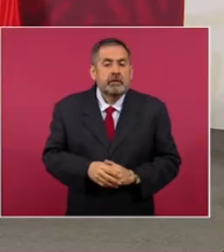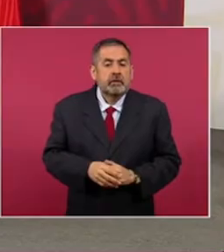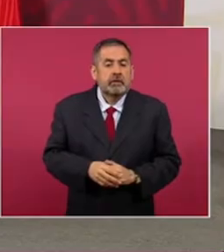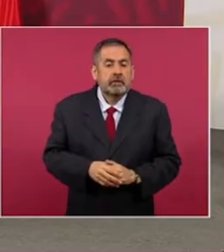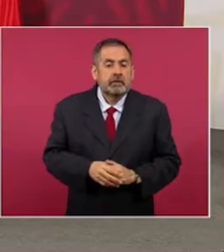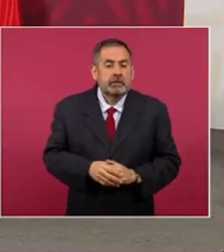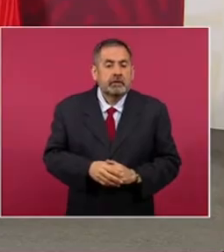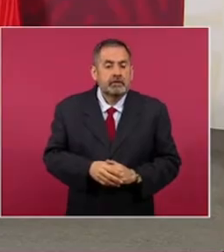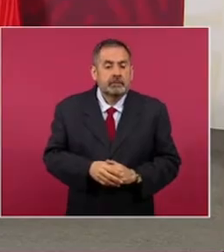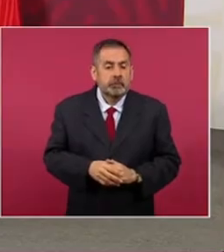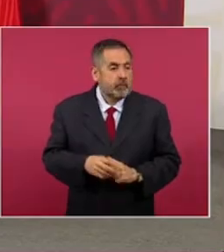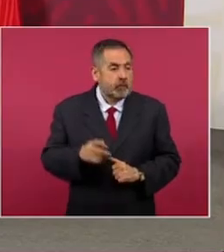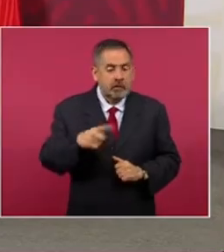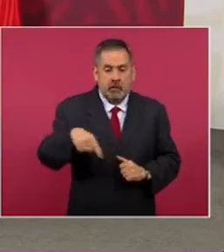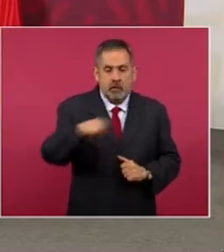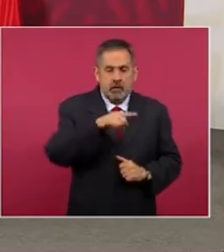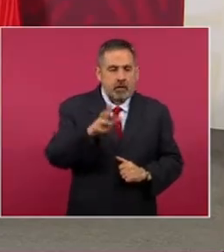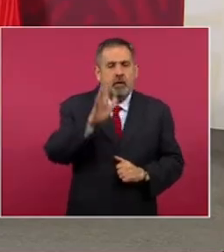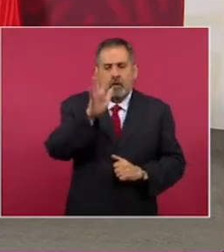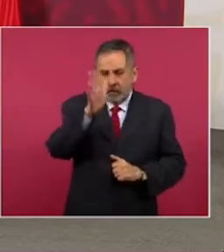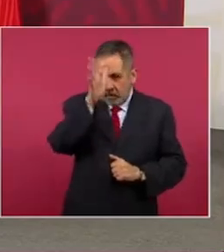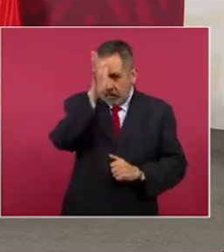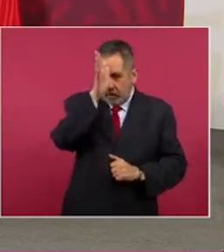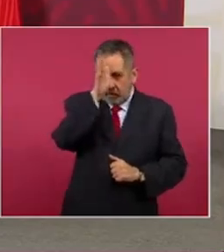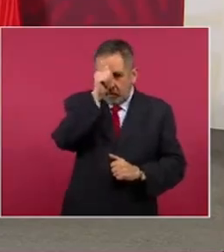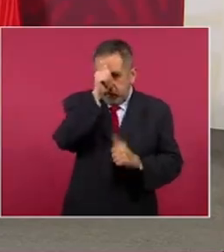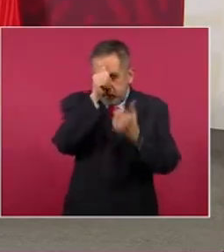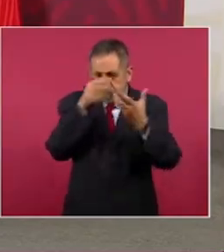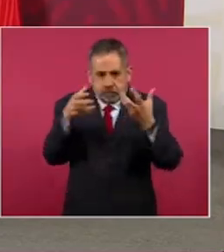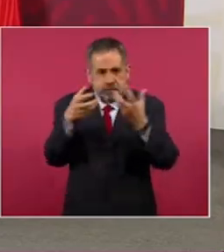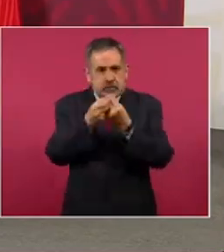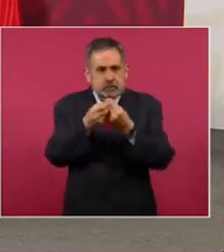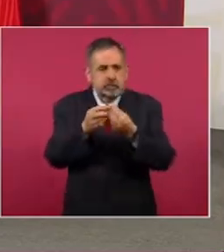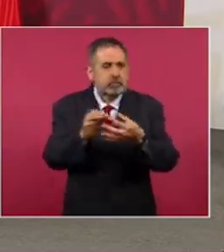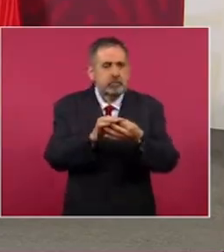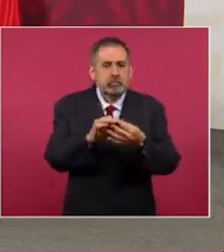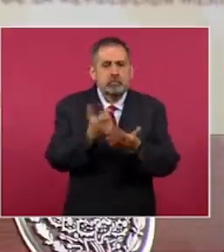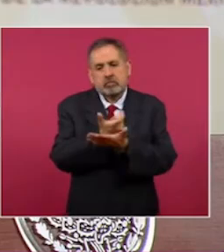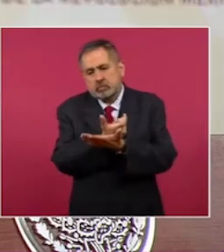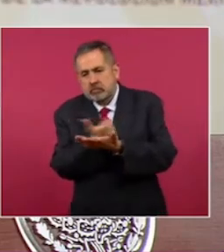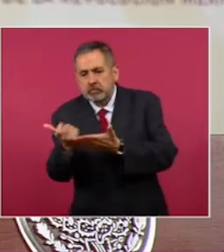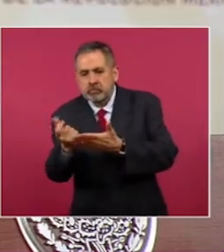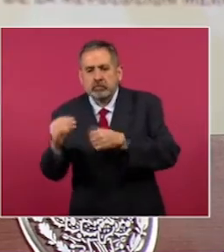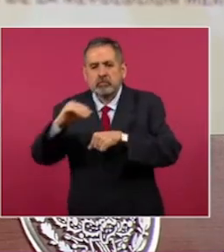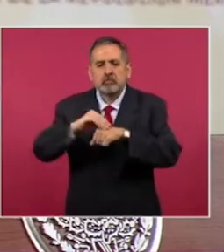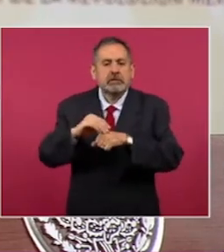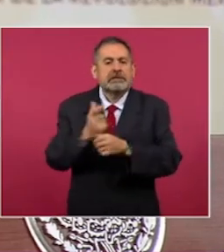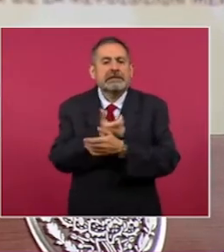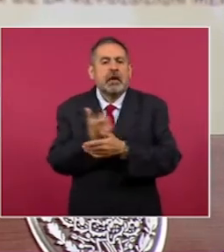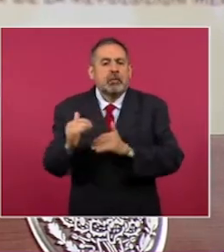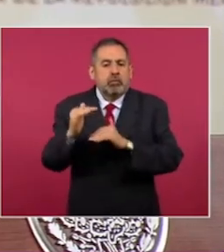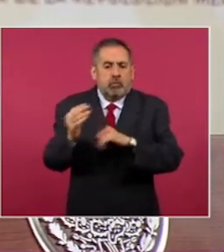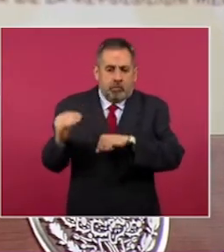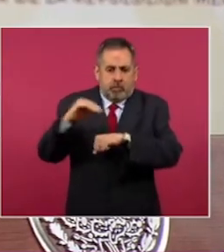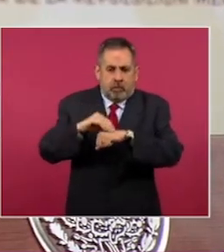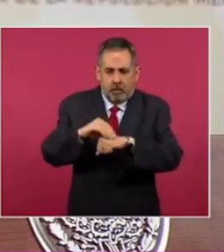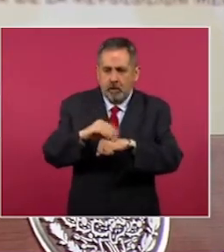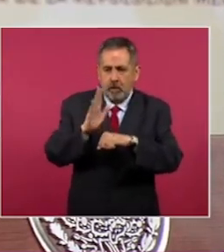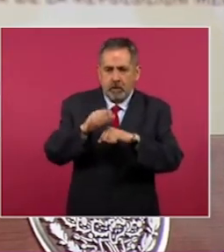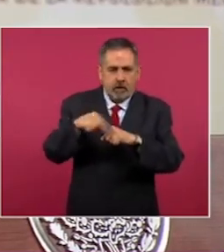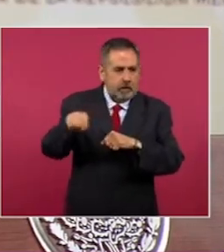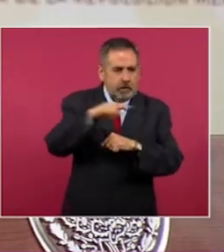ya llegaron a un acuerdo para el aumento al salario